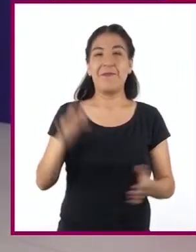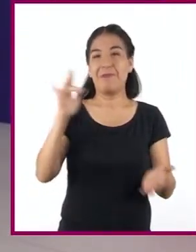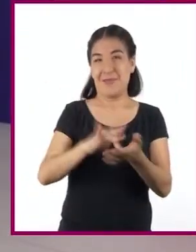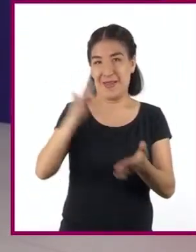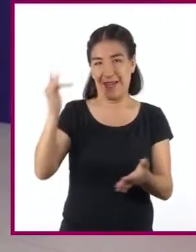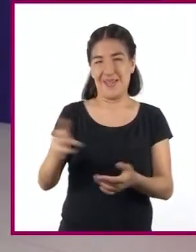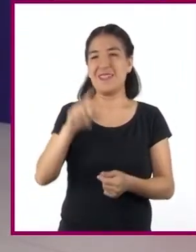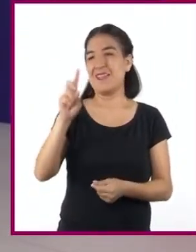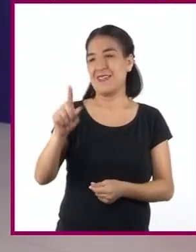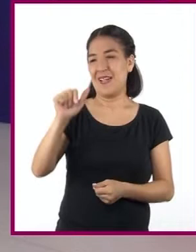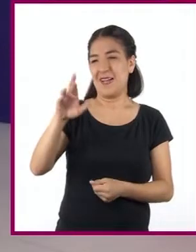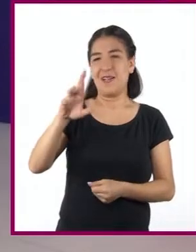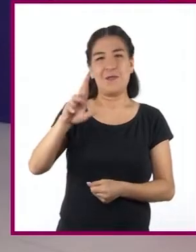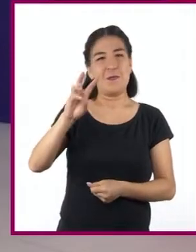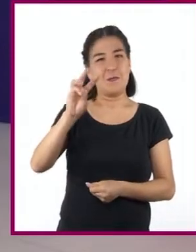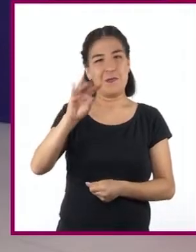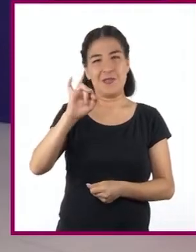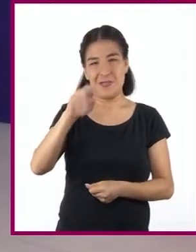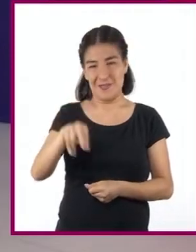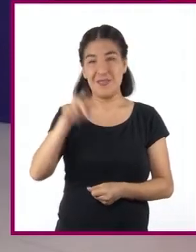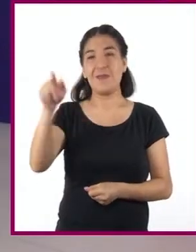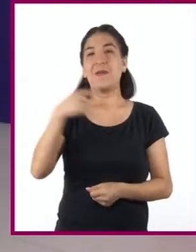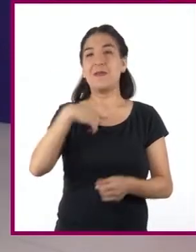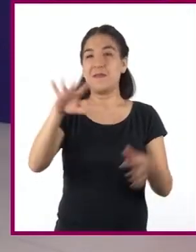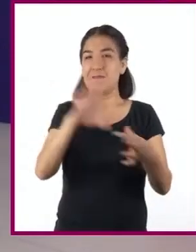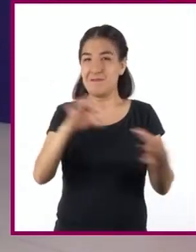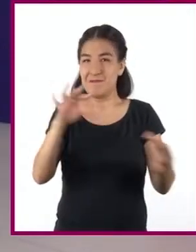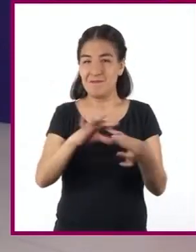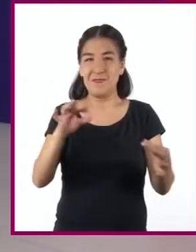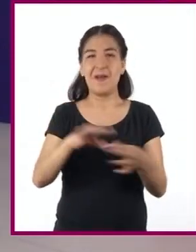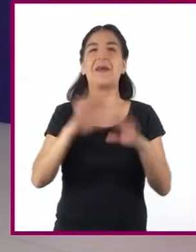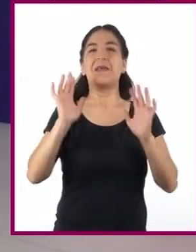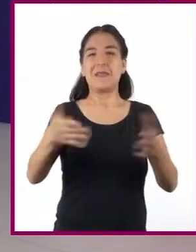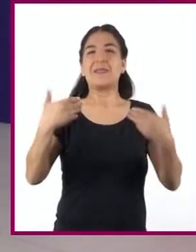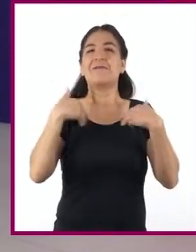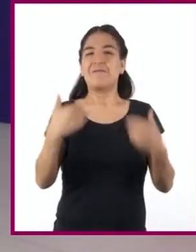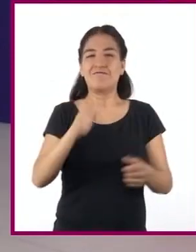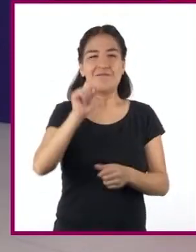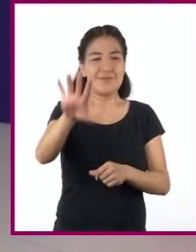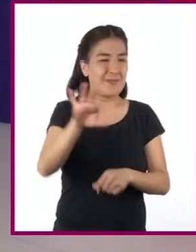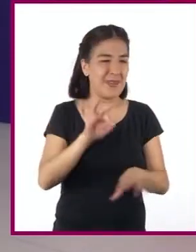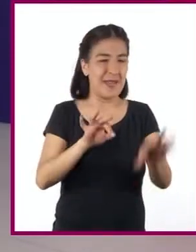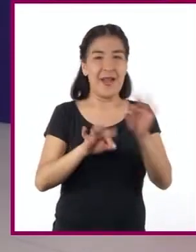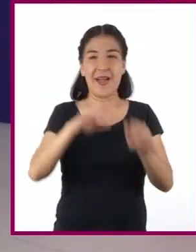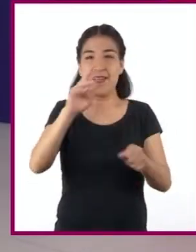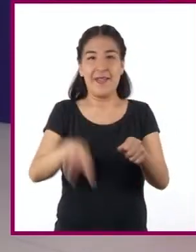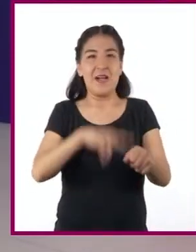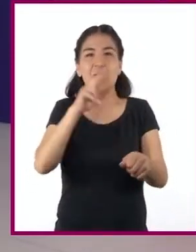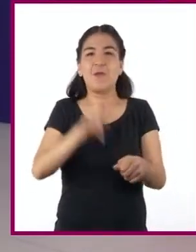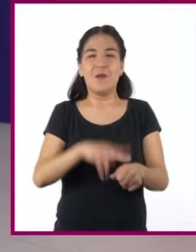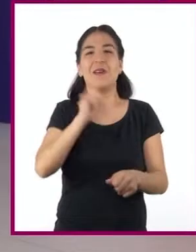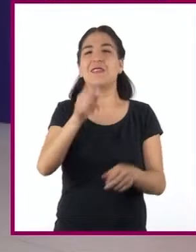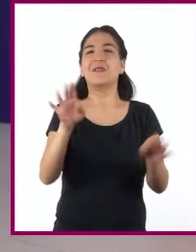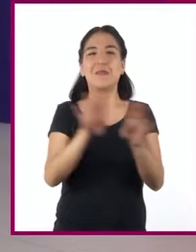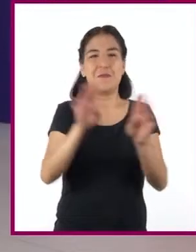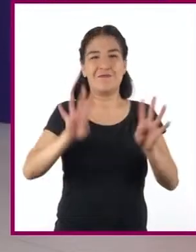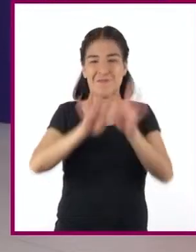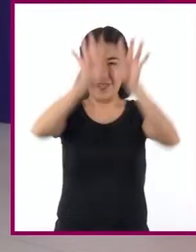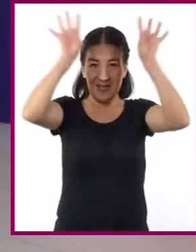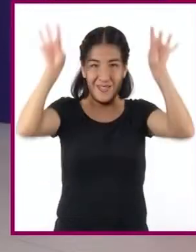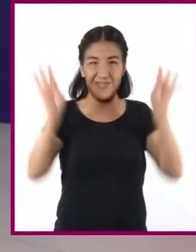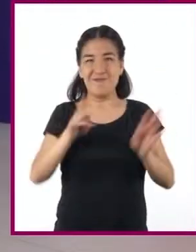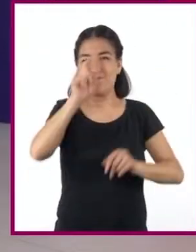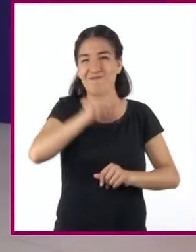Gracias, Darwin. Con lo que nos has explicado, podemos comprender que la selección natural actúa en los pavos reales y